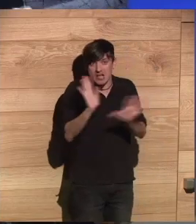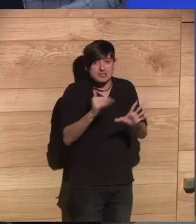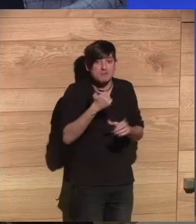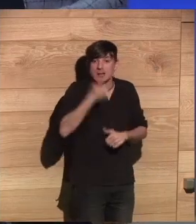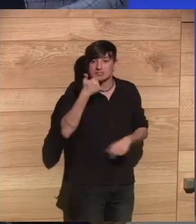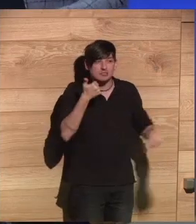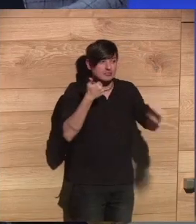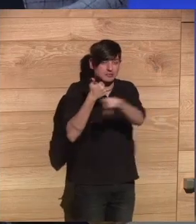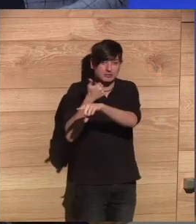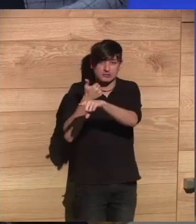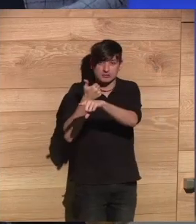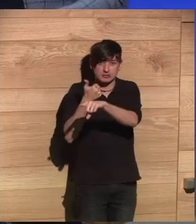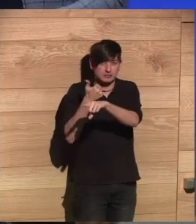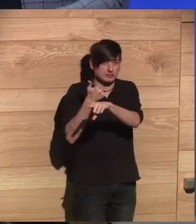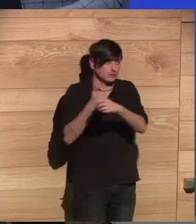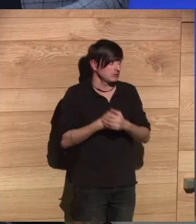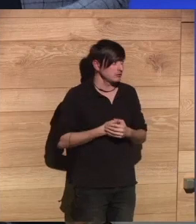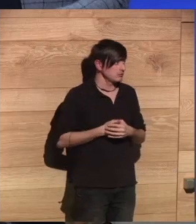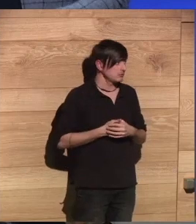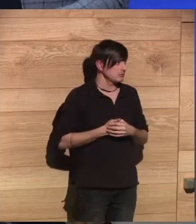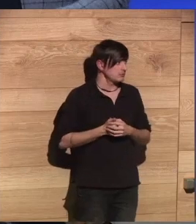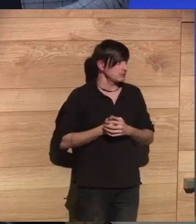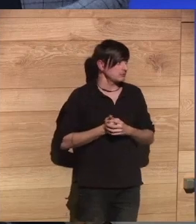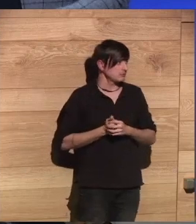¿Quién más? Sí, había un...